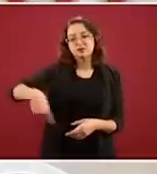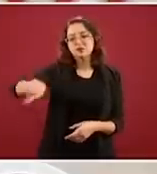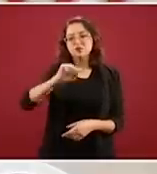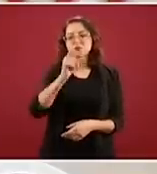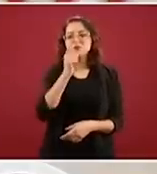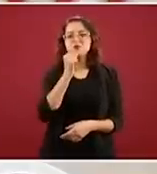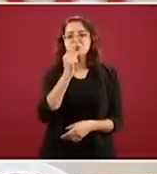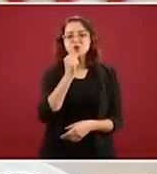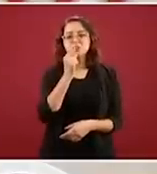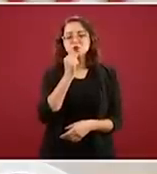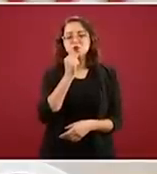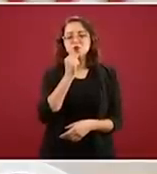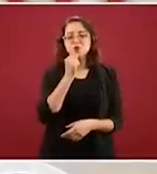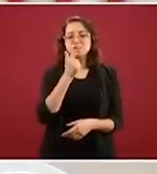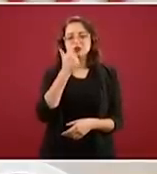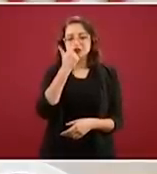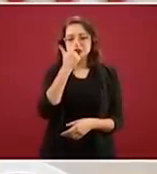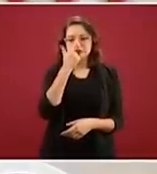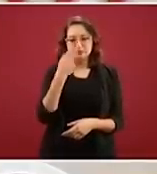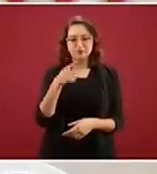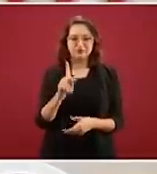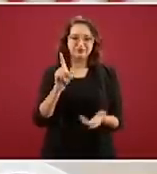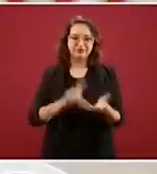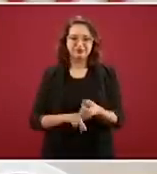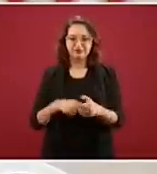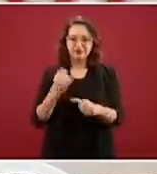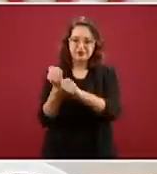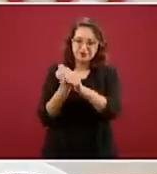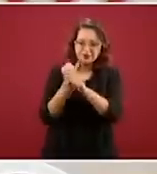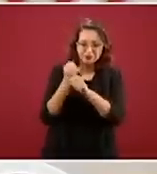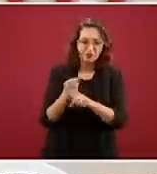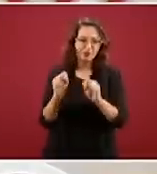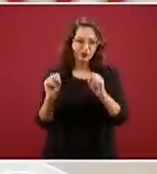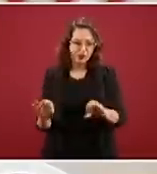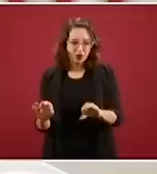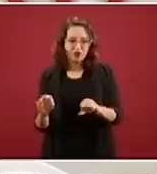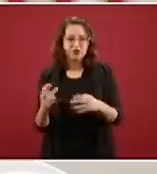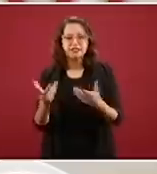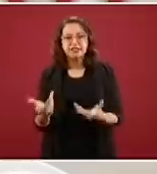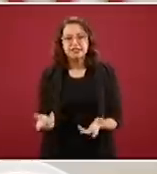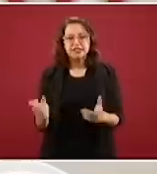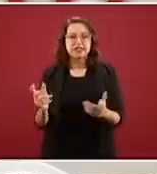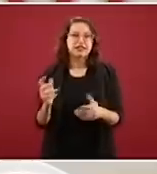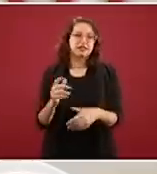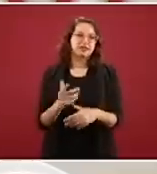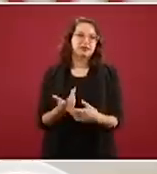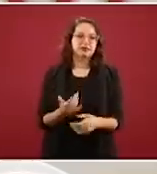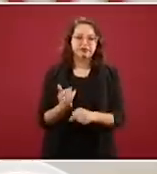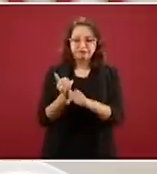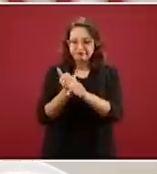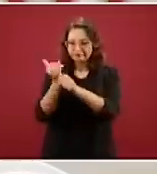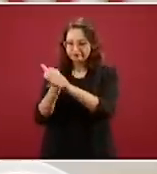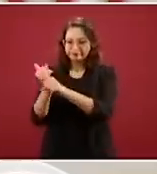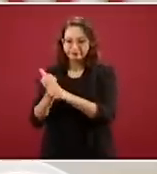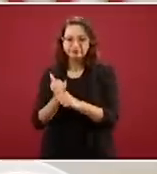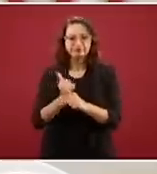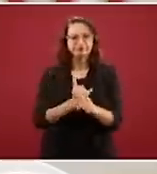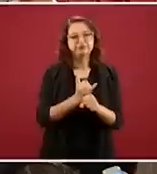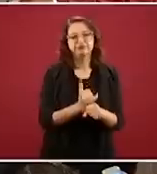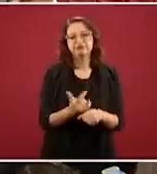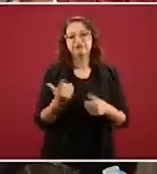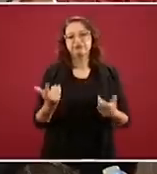principalmente llevando a cabo labores de investigación en oficinas y